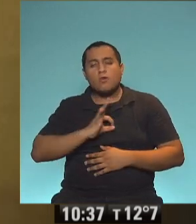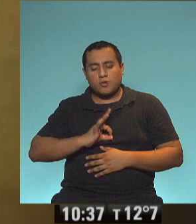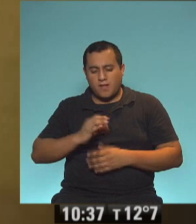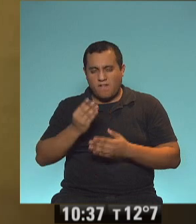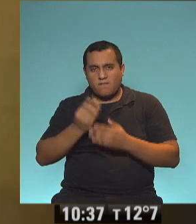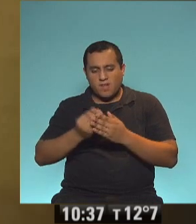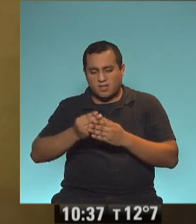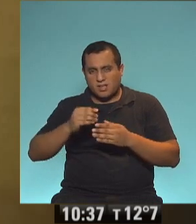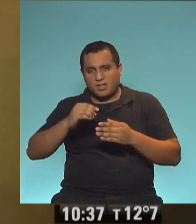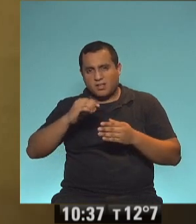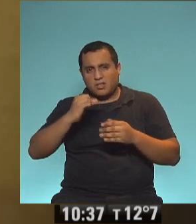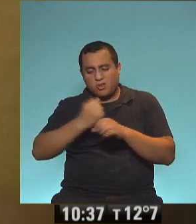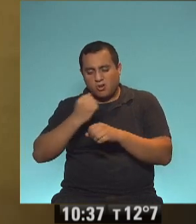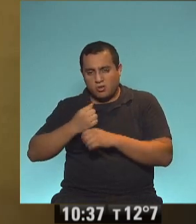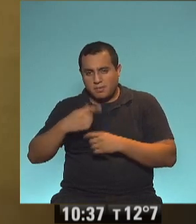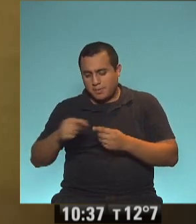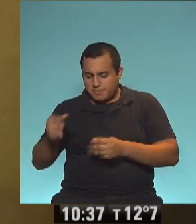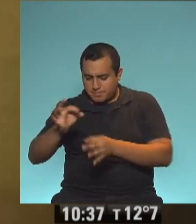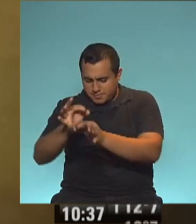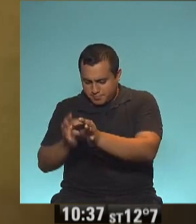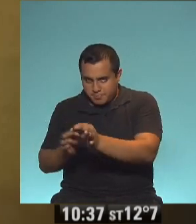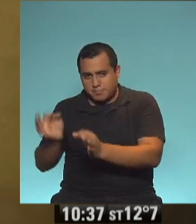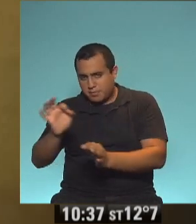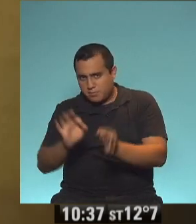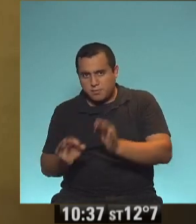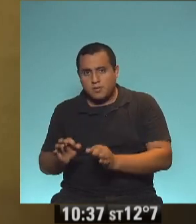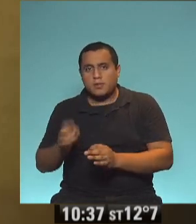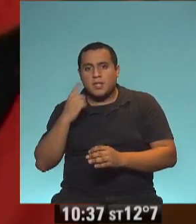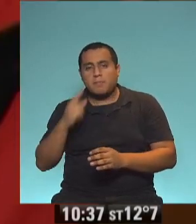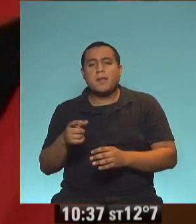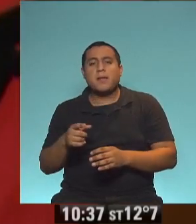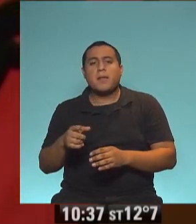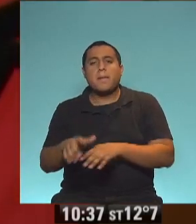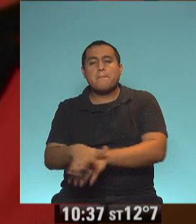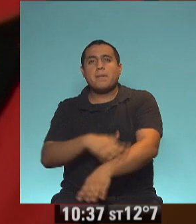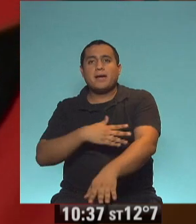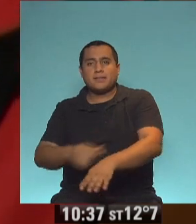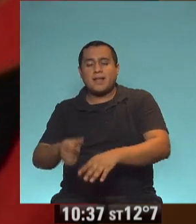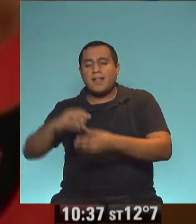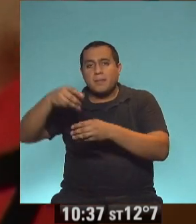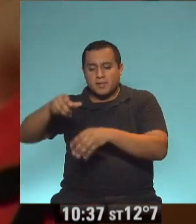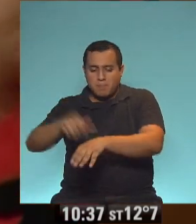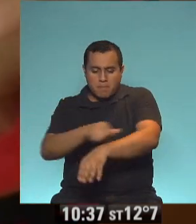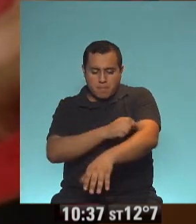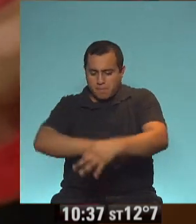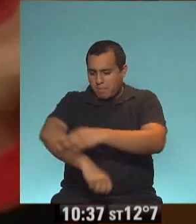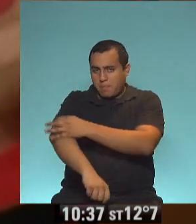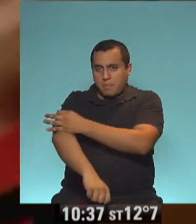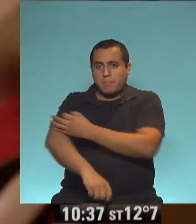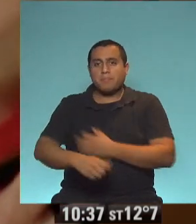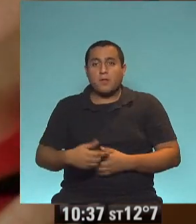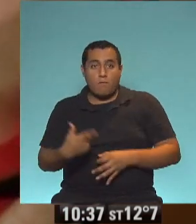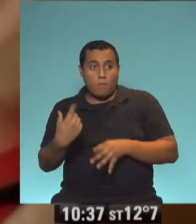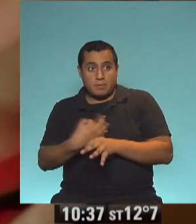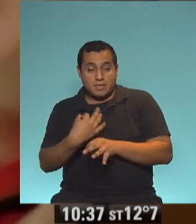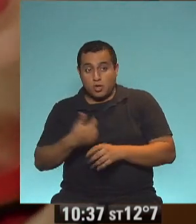con muchas tapitas, por supuesto. Las patitas tienen todas tapitas. ¿Y ahora que vos me enseñaste cómo hacer estos juguetes,